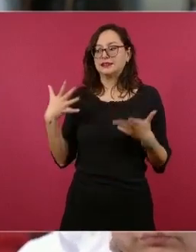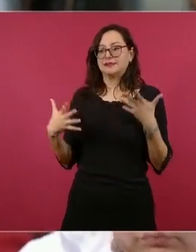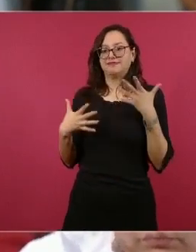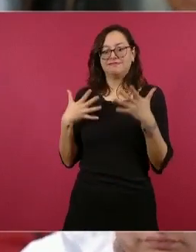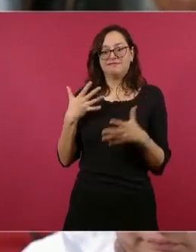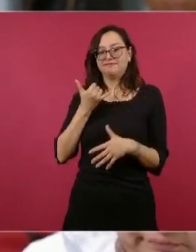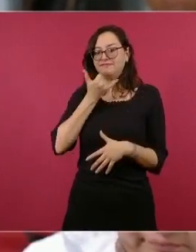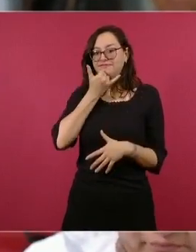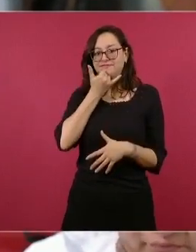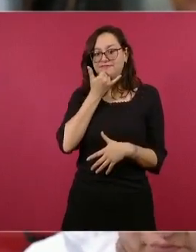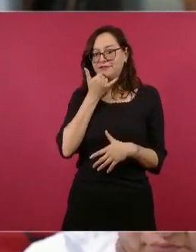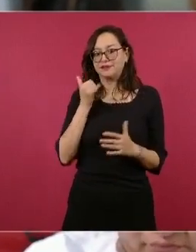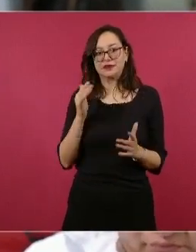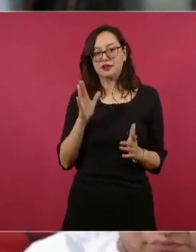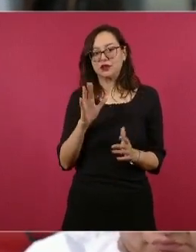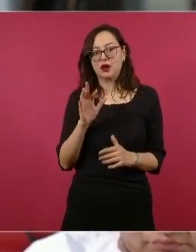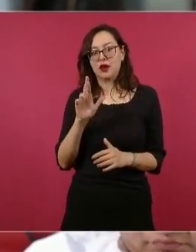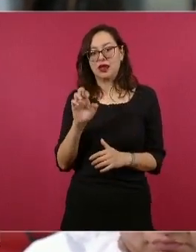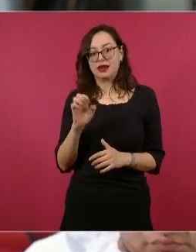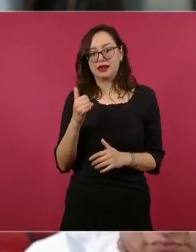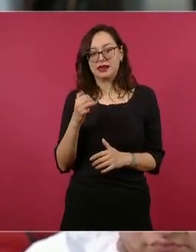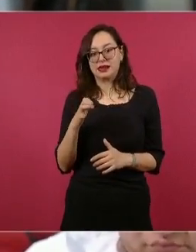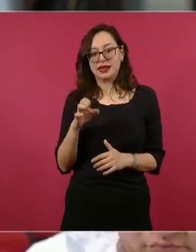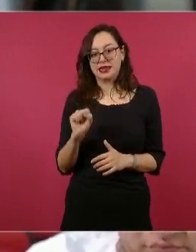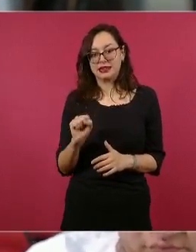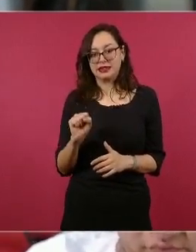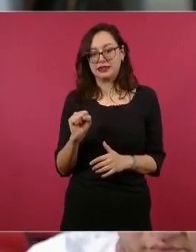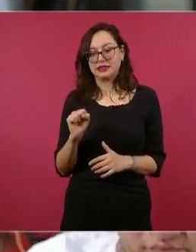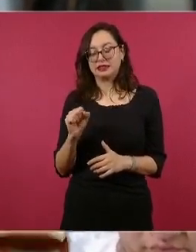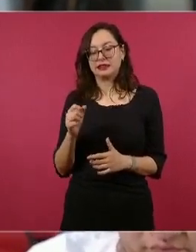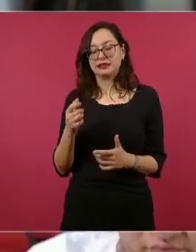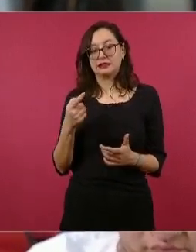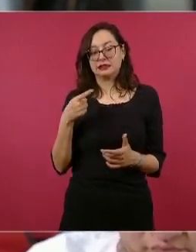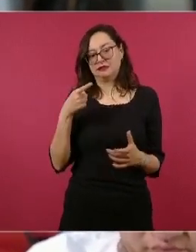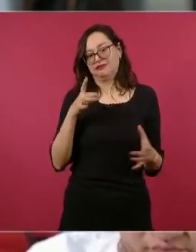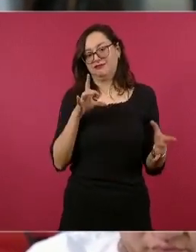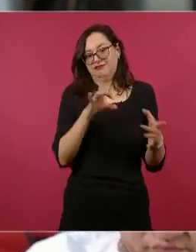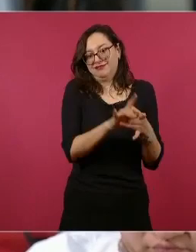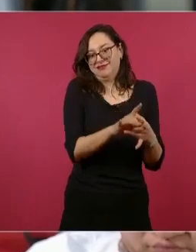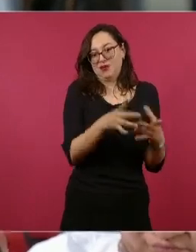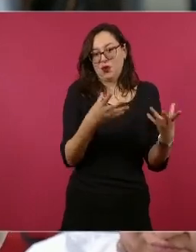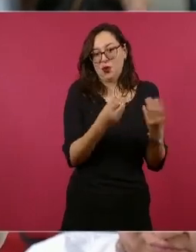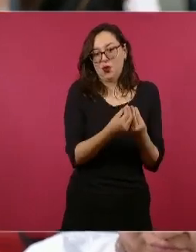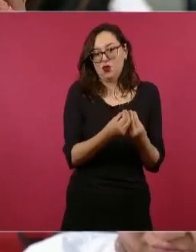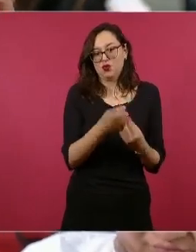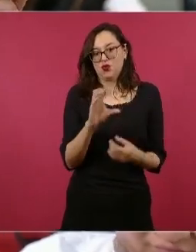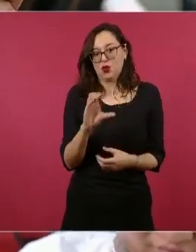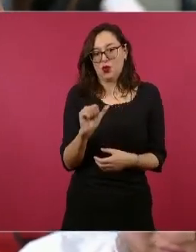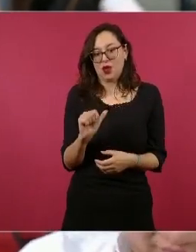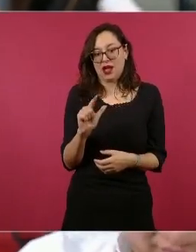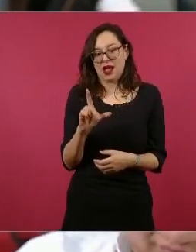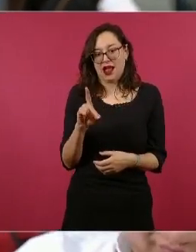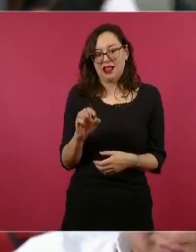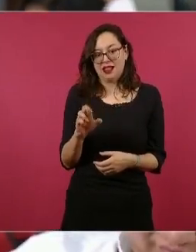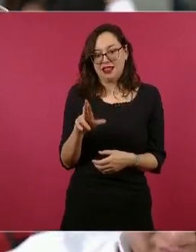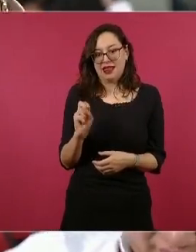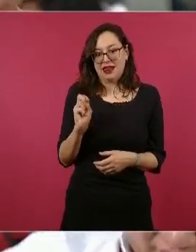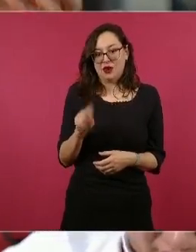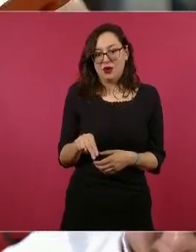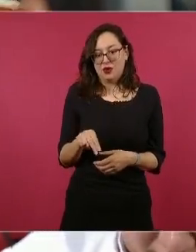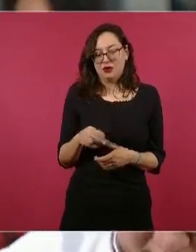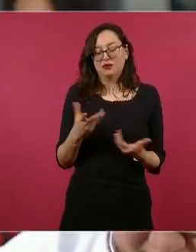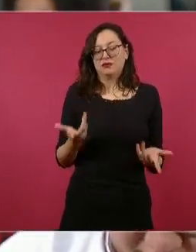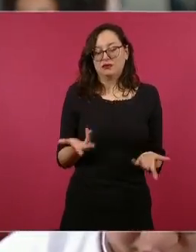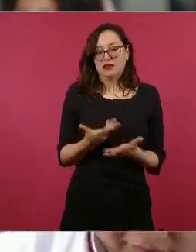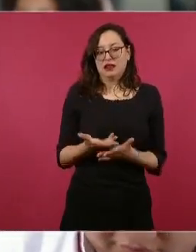Reyes Rodríguez Mondragón este calderonista también trabajó para la Secretaría de Gobernación